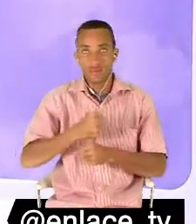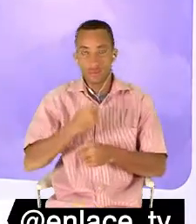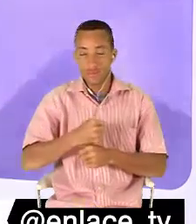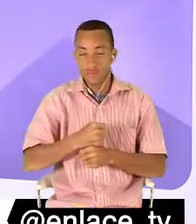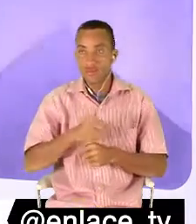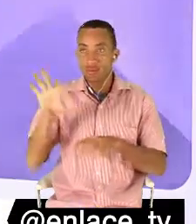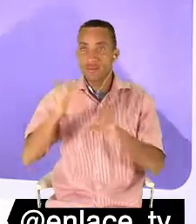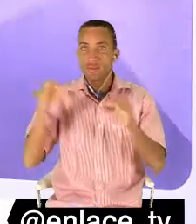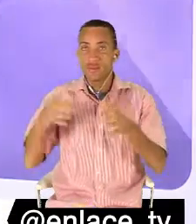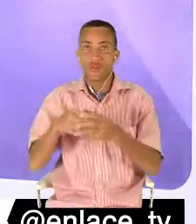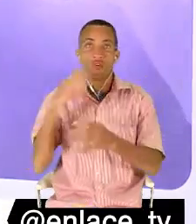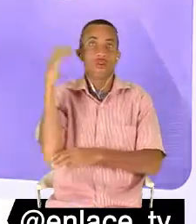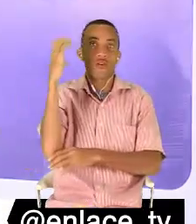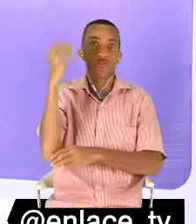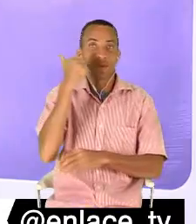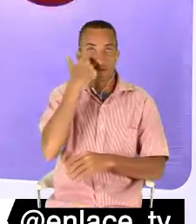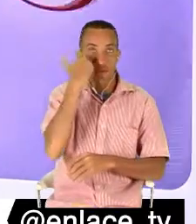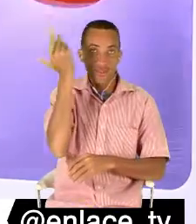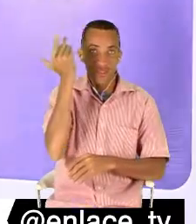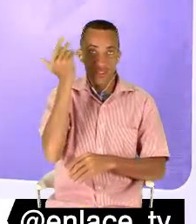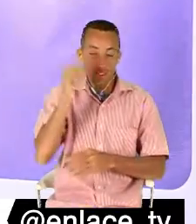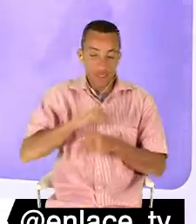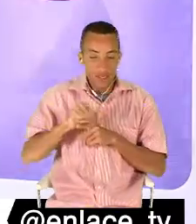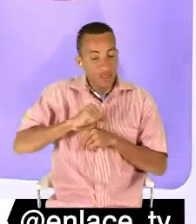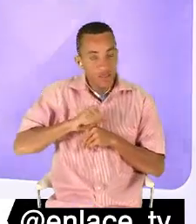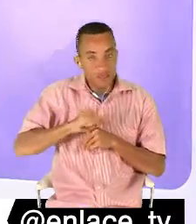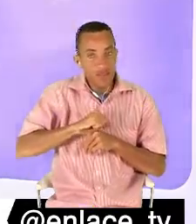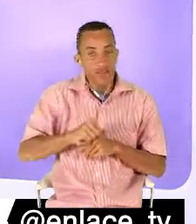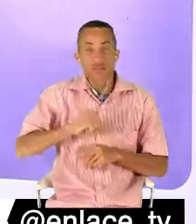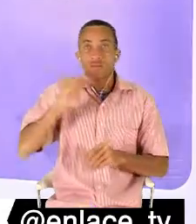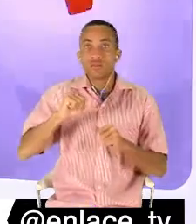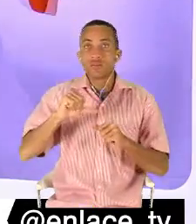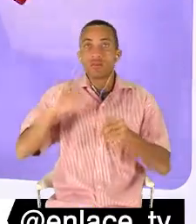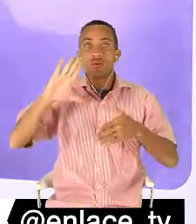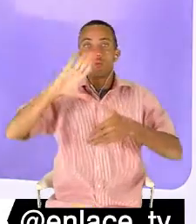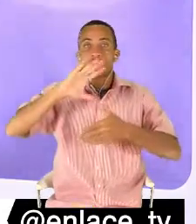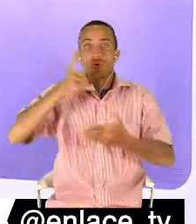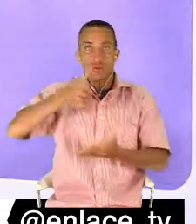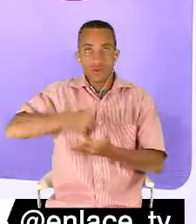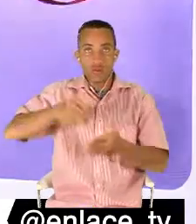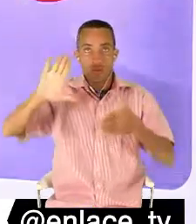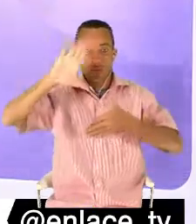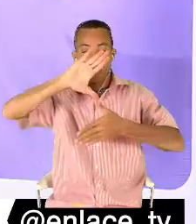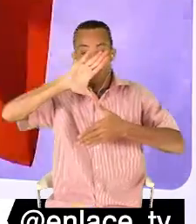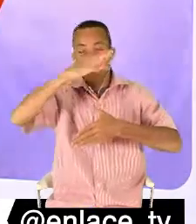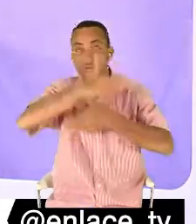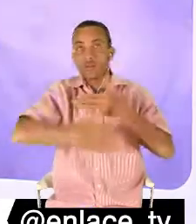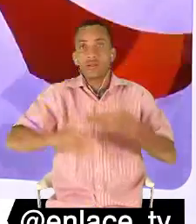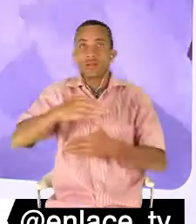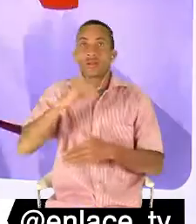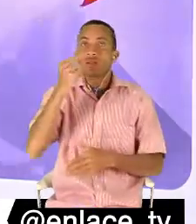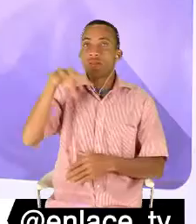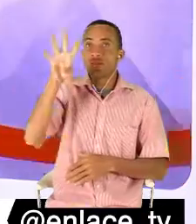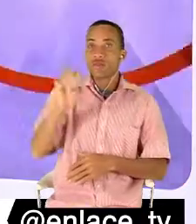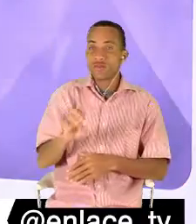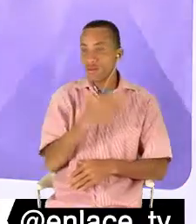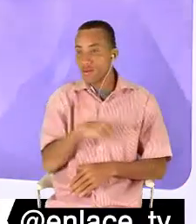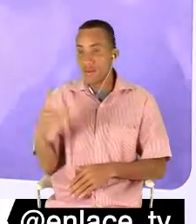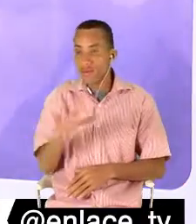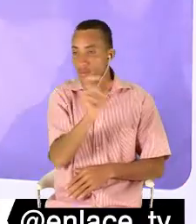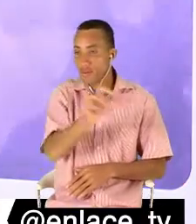Colombia de mayores, la misma que estará en la Copa América Centenario. Con 19 jugadores trabaja el técnico José Néstor